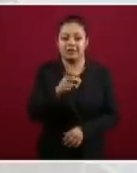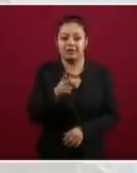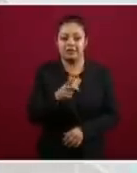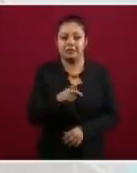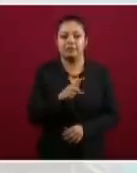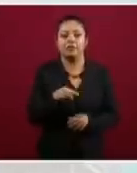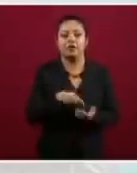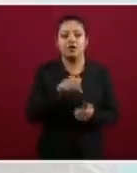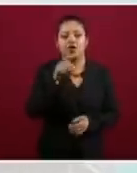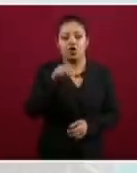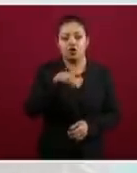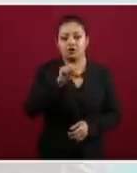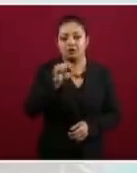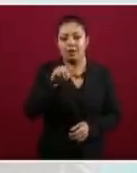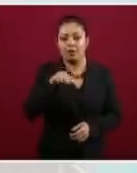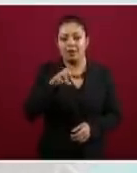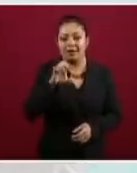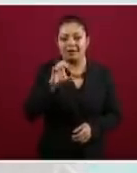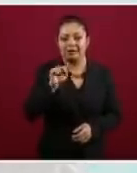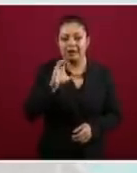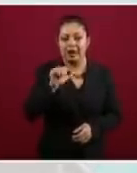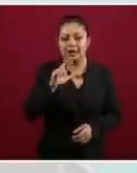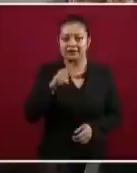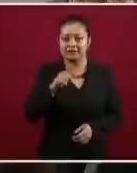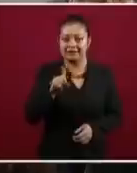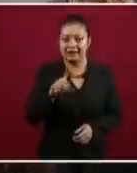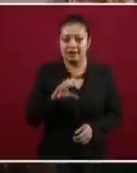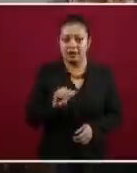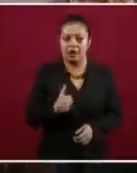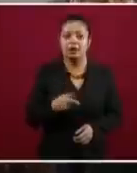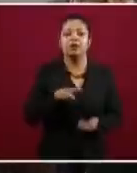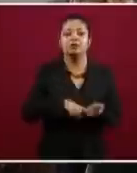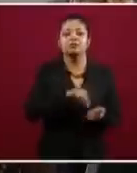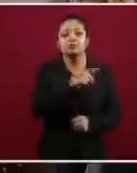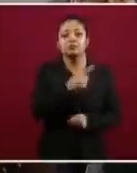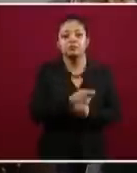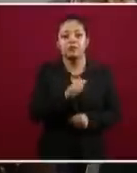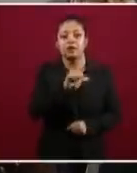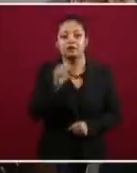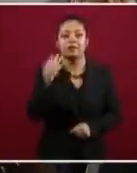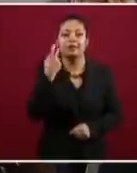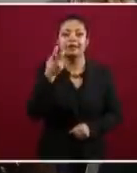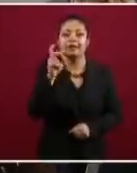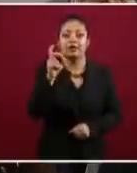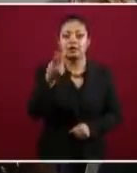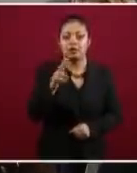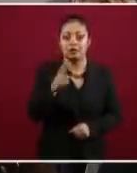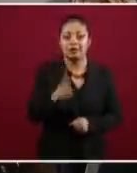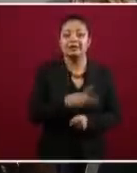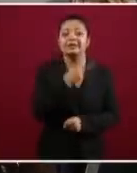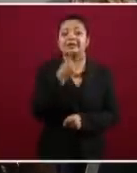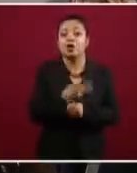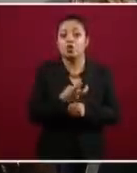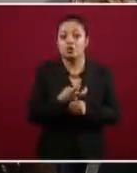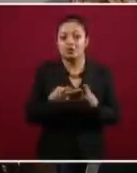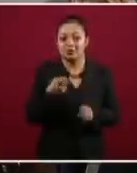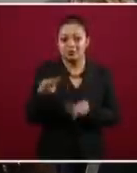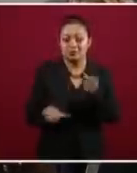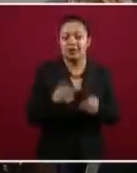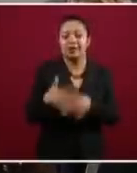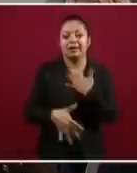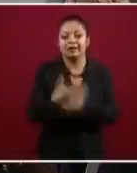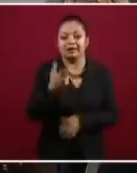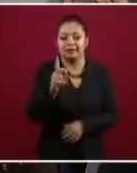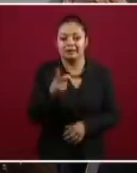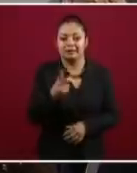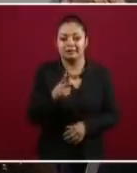Don Samuel Escárcega también la primera asamblea será el 30 de noviembre y la segunda el 15 de